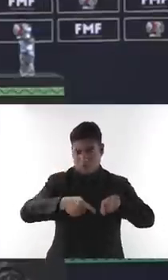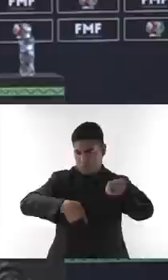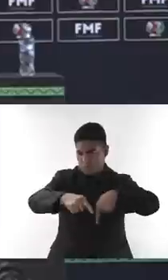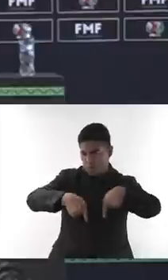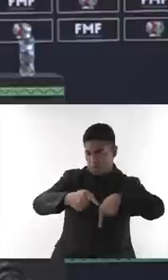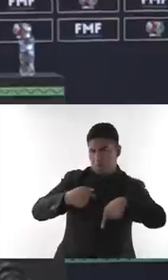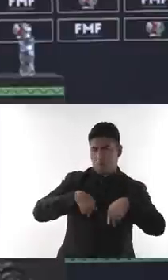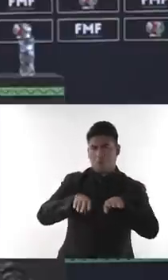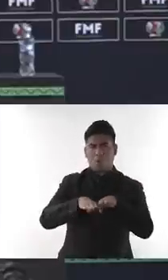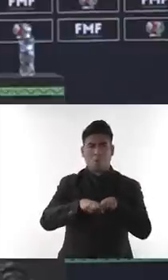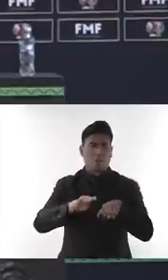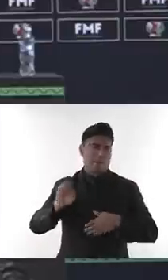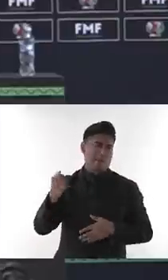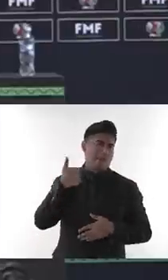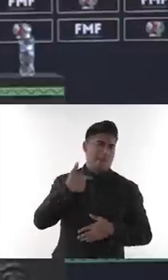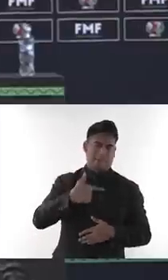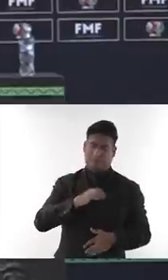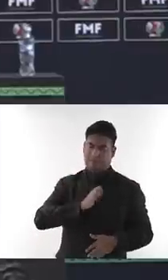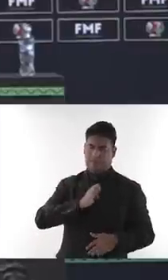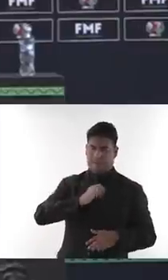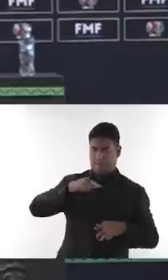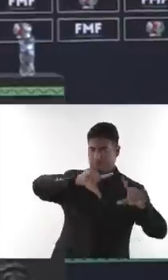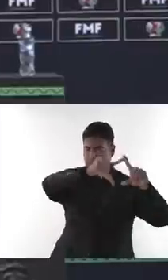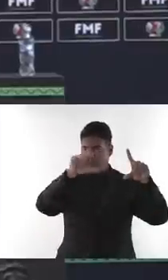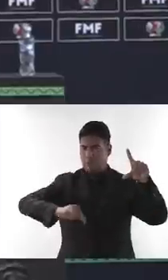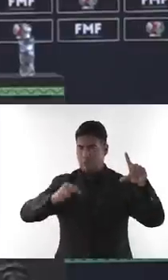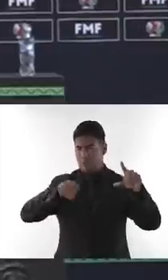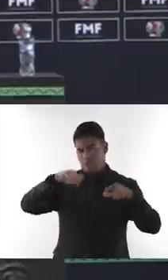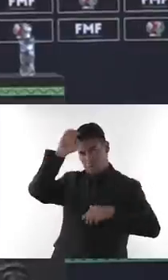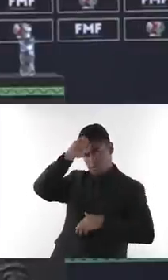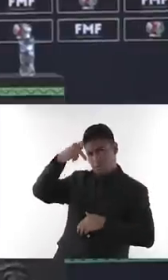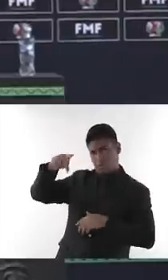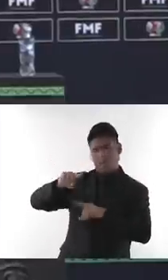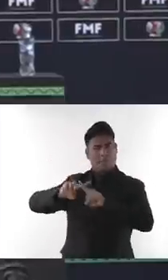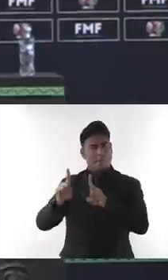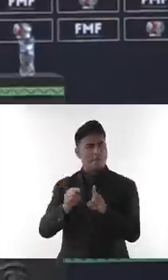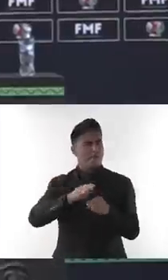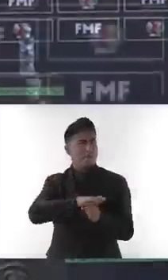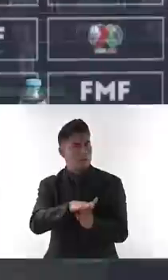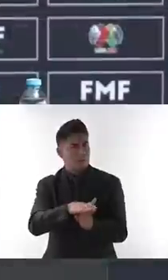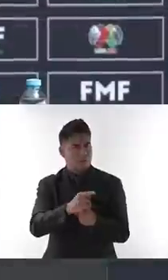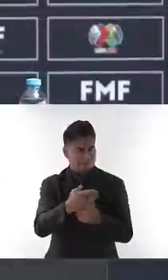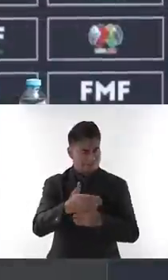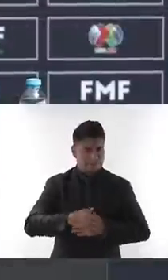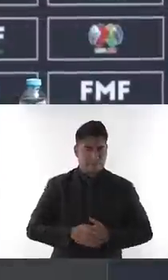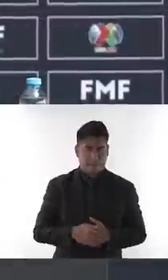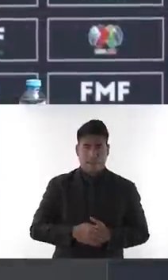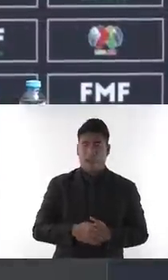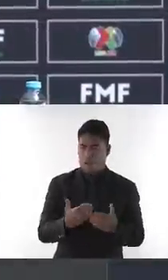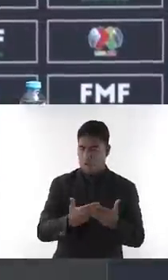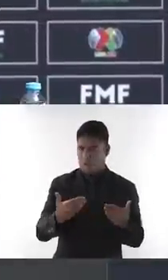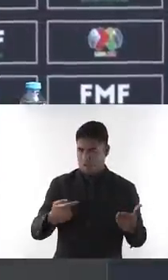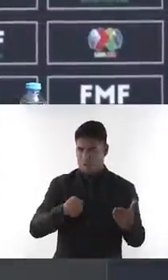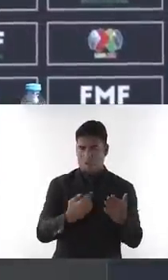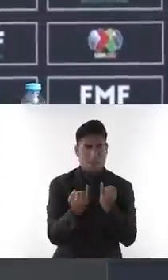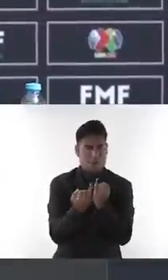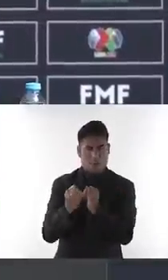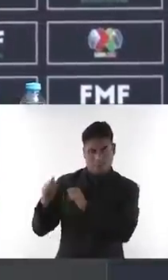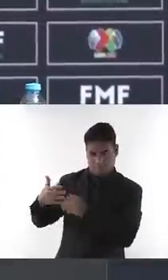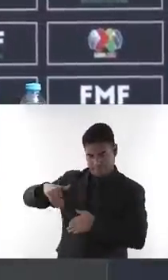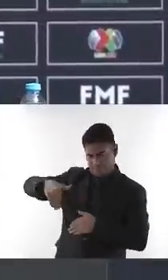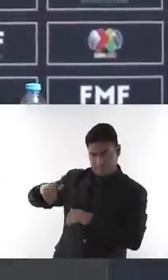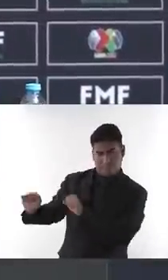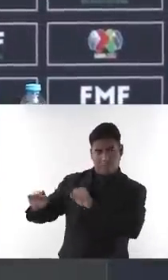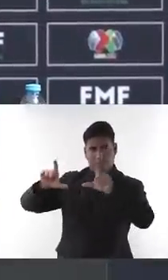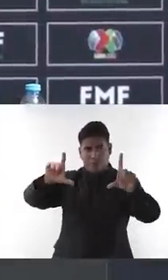técnico nacional? Muchas gracias, José Luis. Y lo digo como está en la presentación, es un